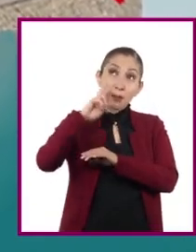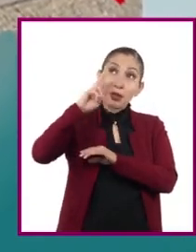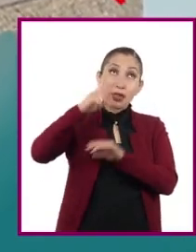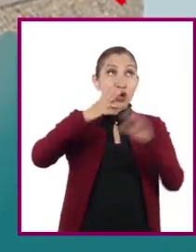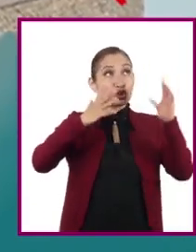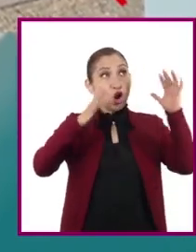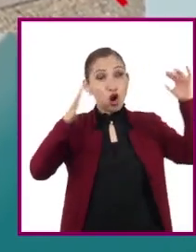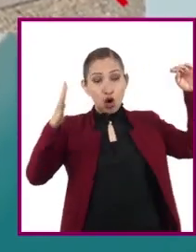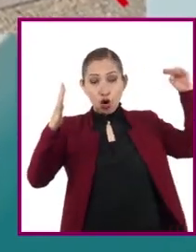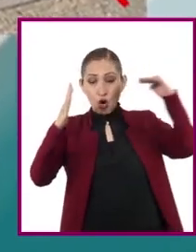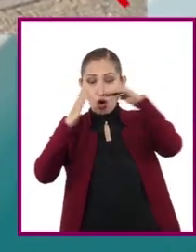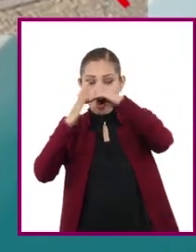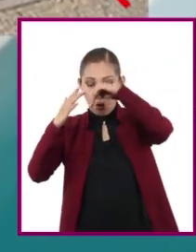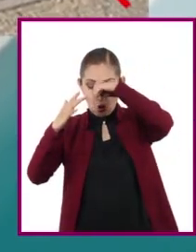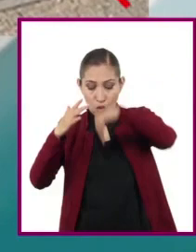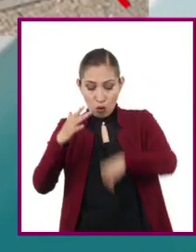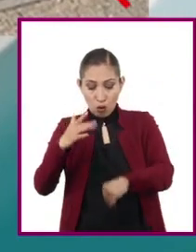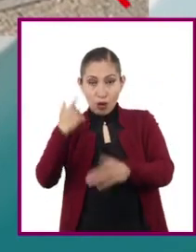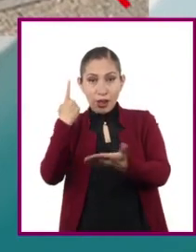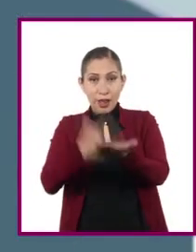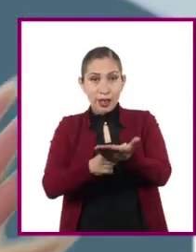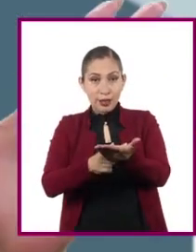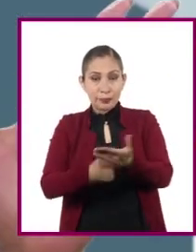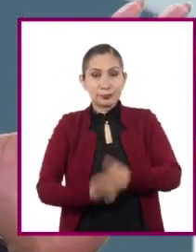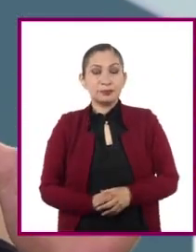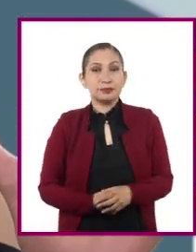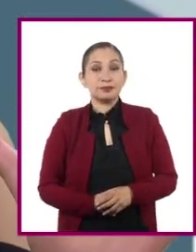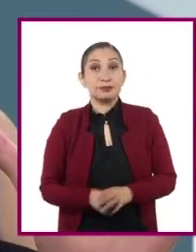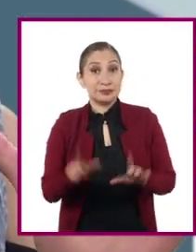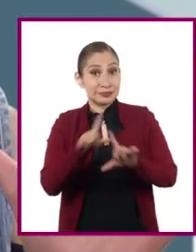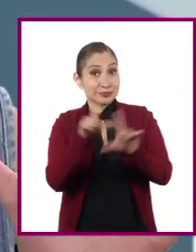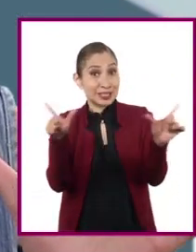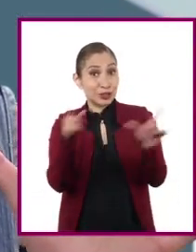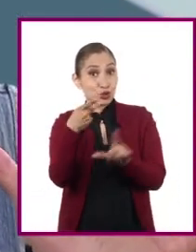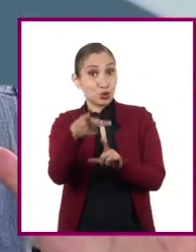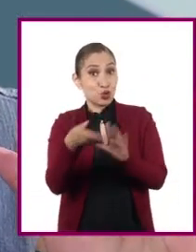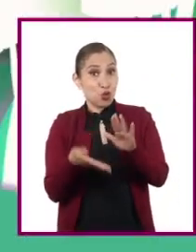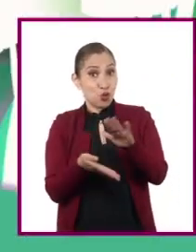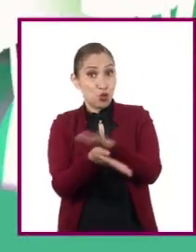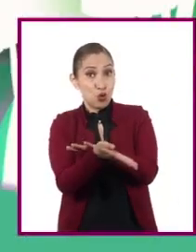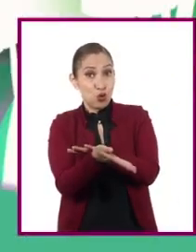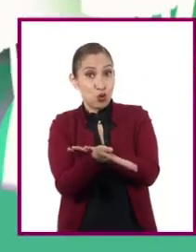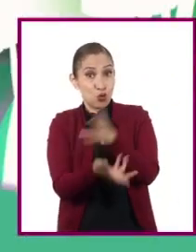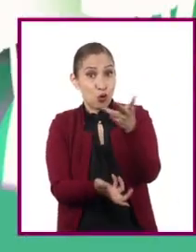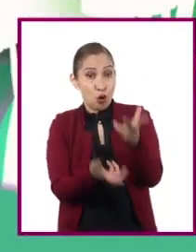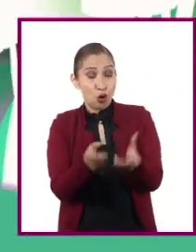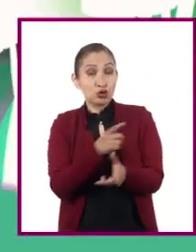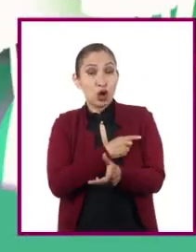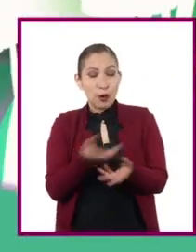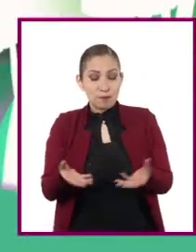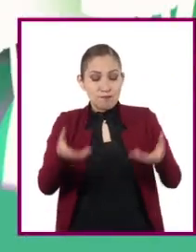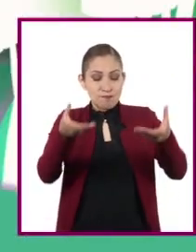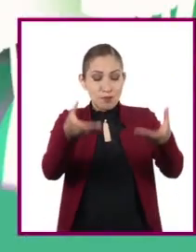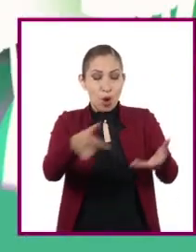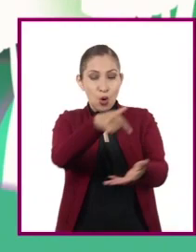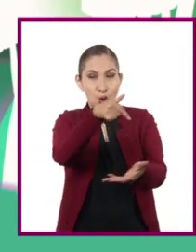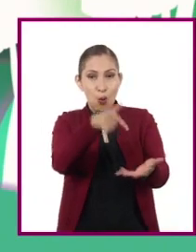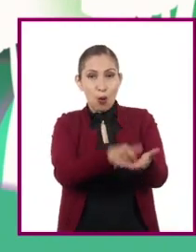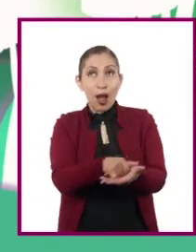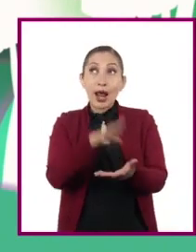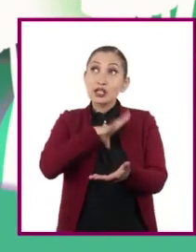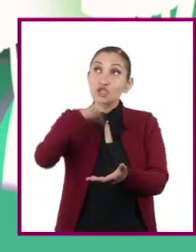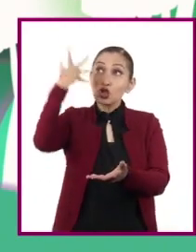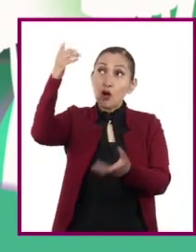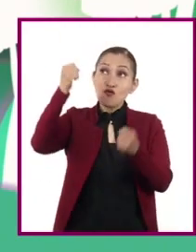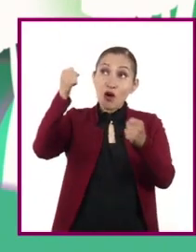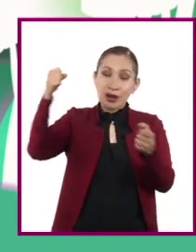pueda reflejar la luz solar hacia el interior. ¡Está listo su horno! Solo colóquenlo en un lugar